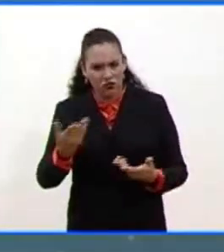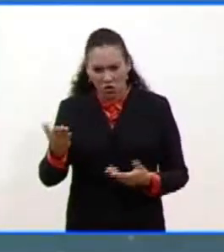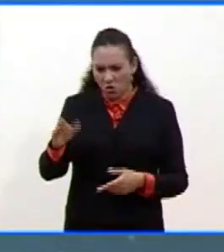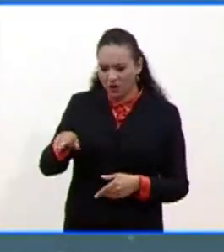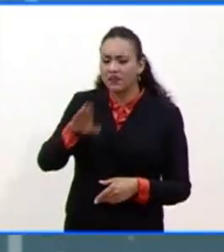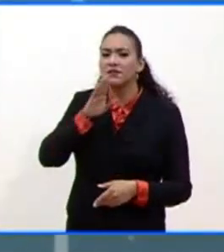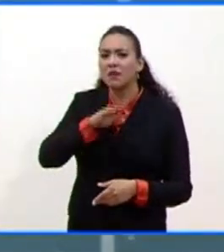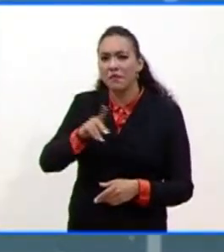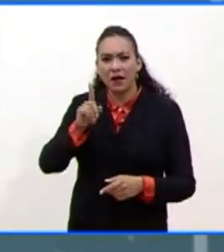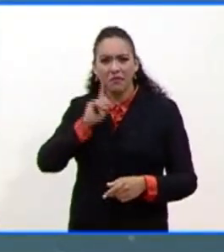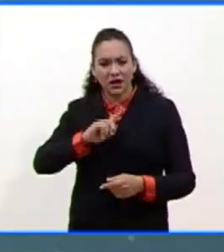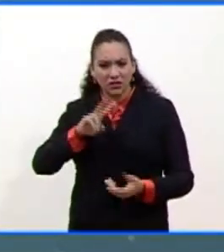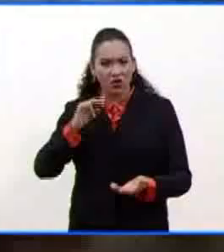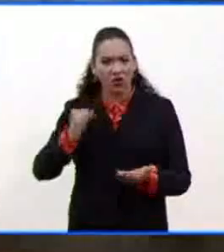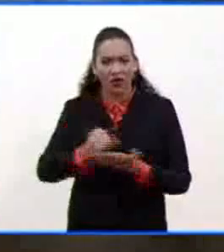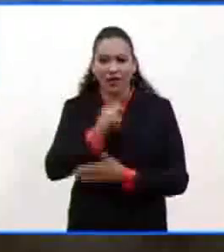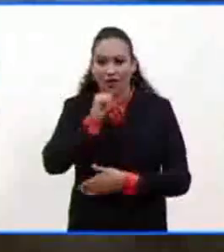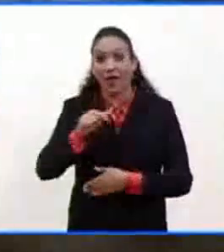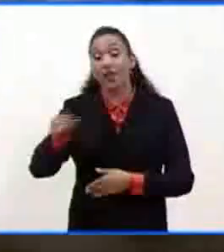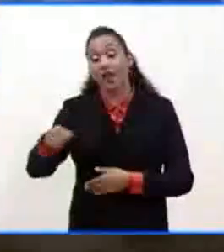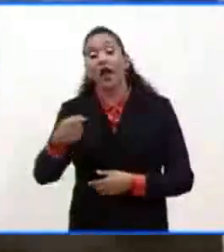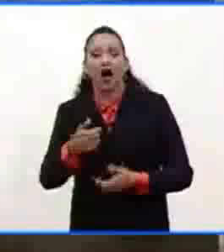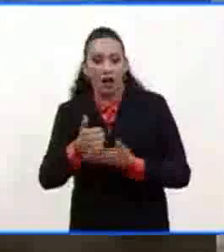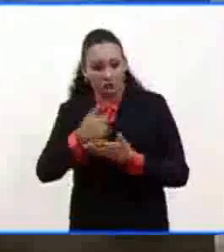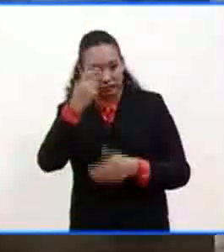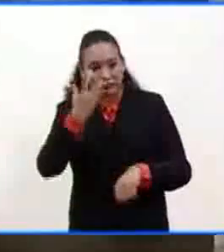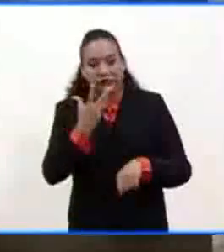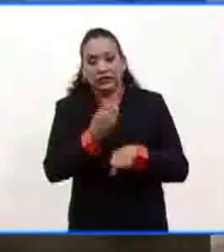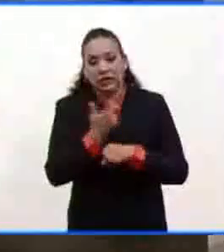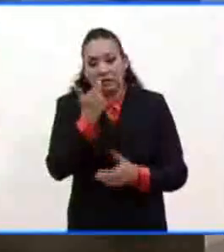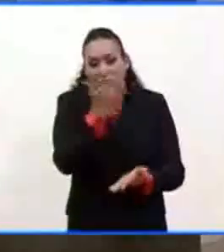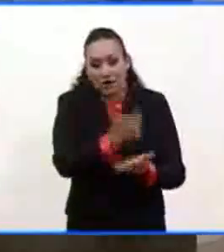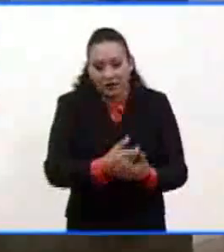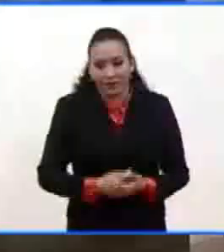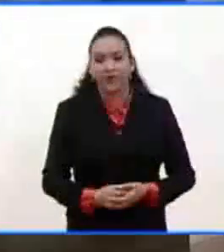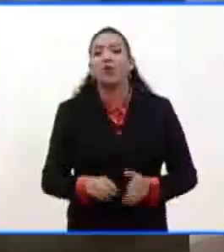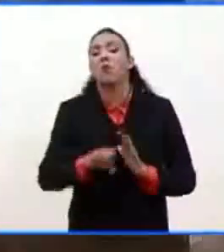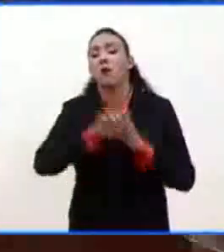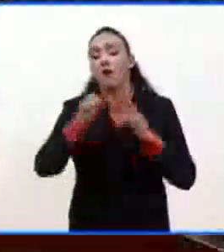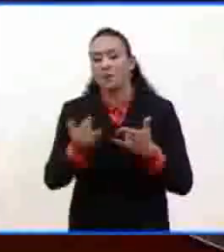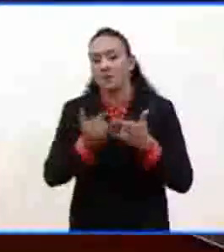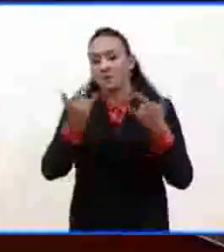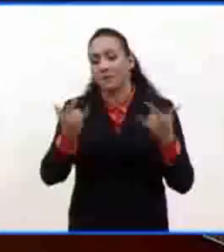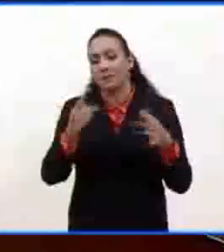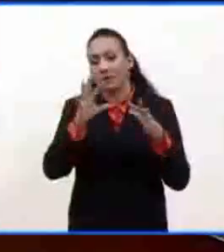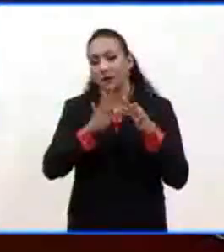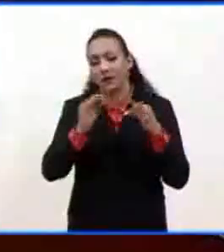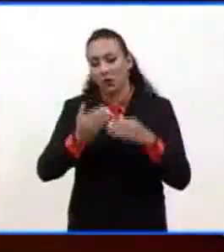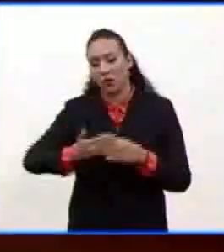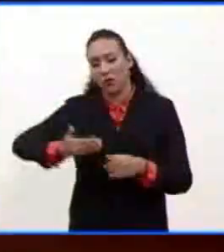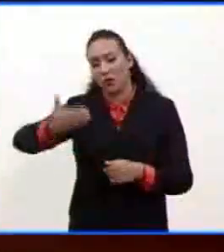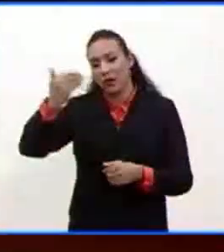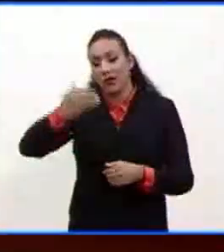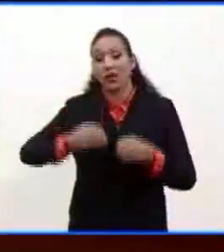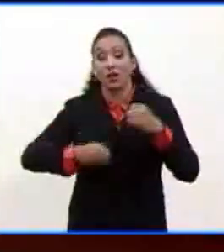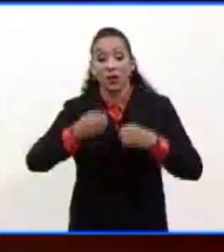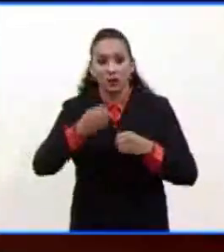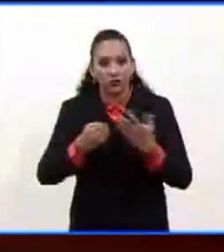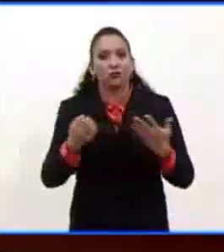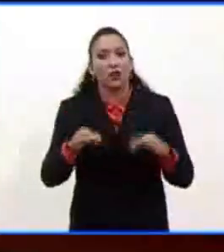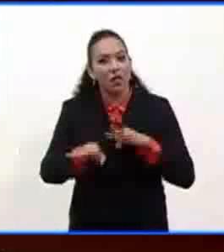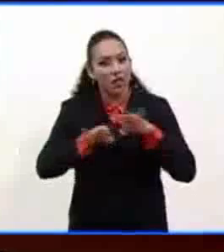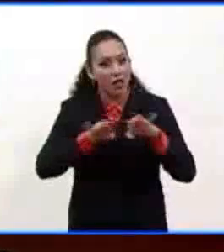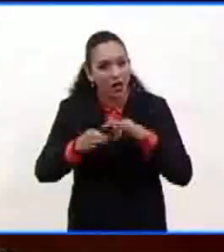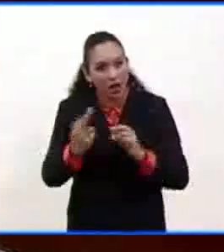servidor público, lo que fortalece el acceso a la justicia. La obra reúne casos emblemáticos en los que el Tribunal Federal de